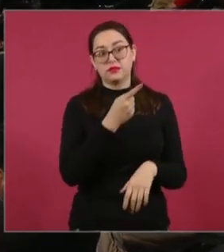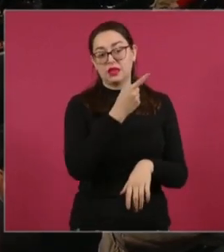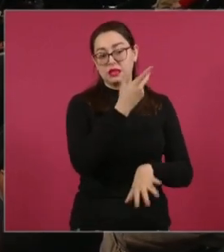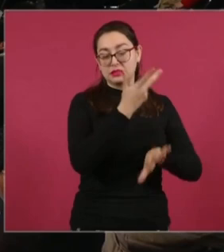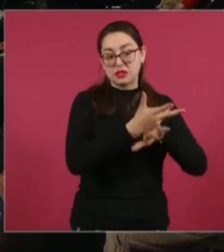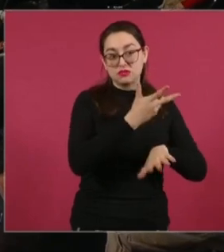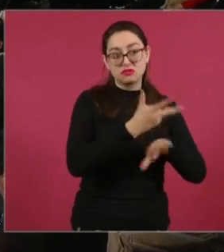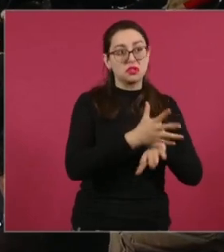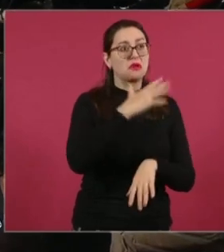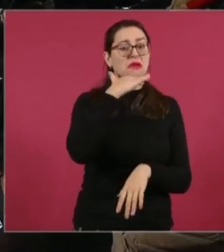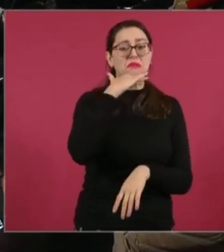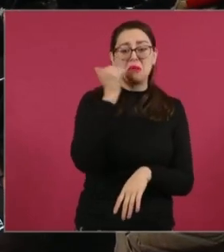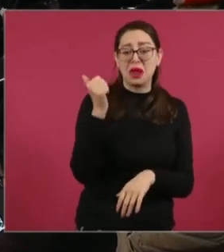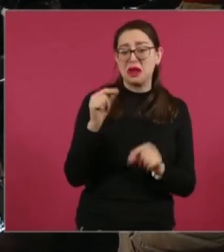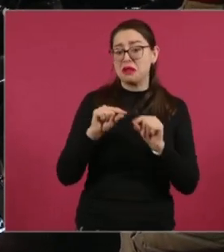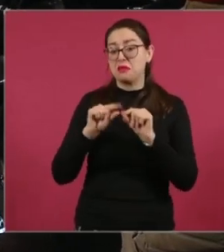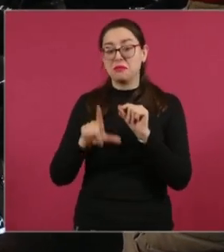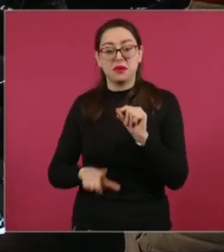es aquí.